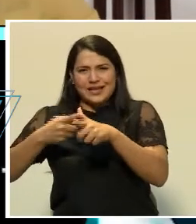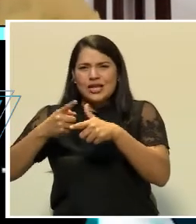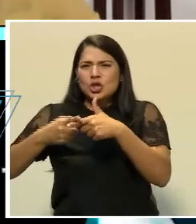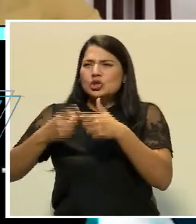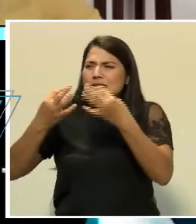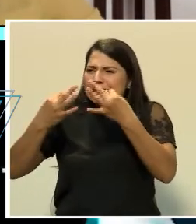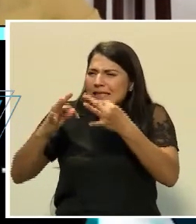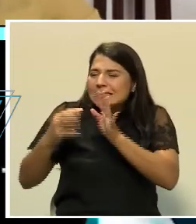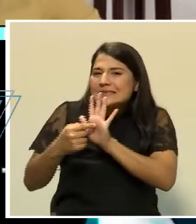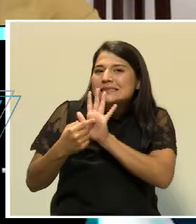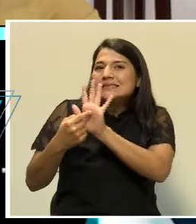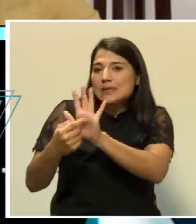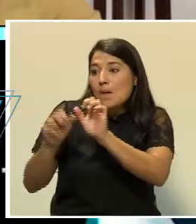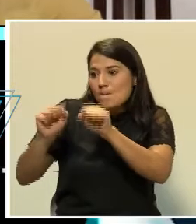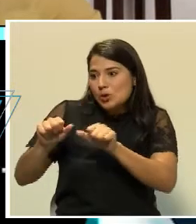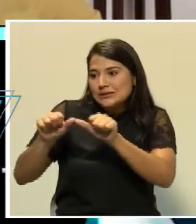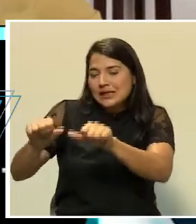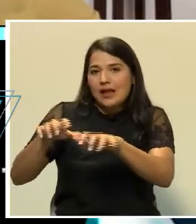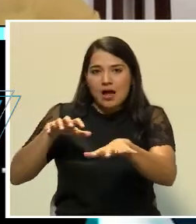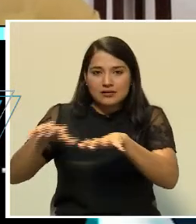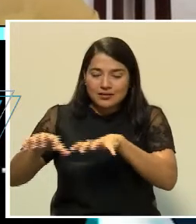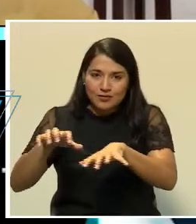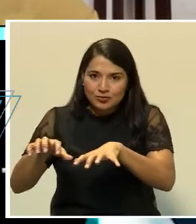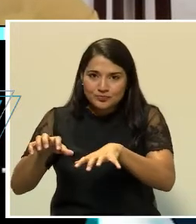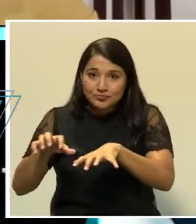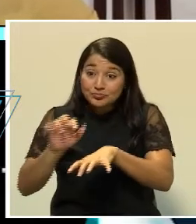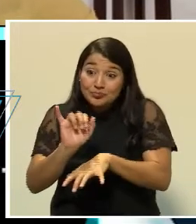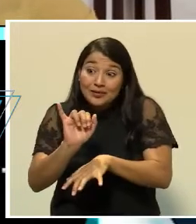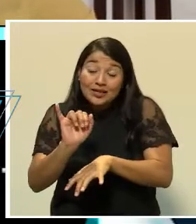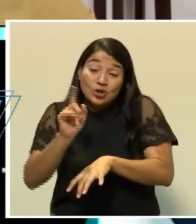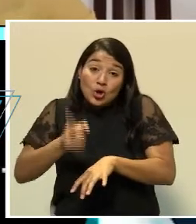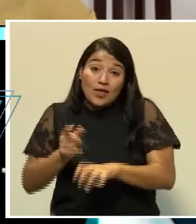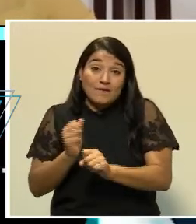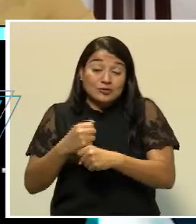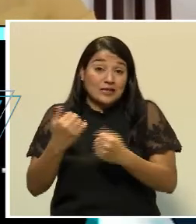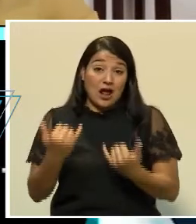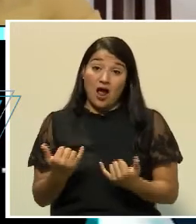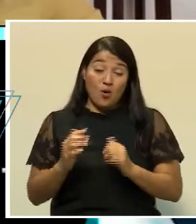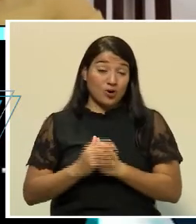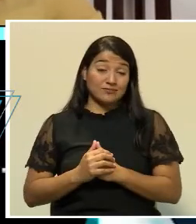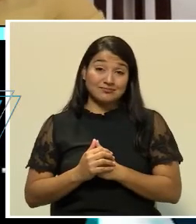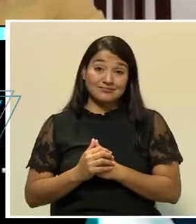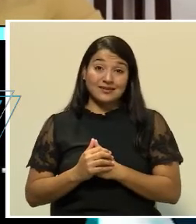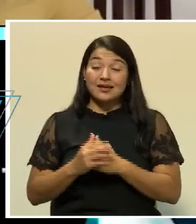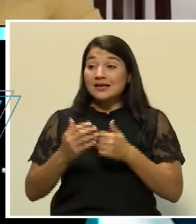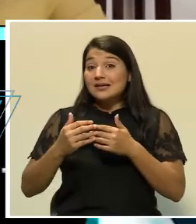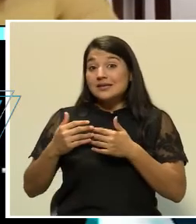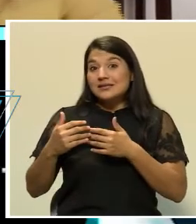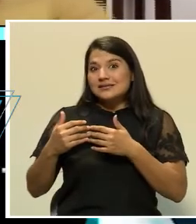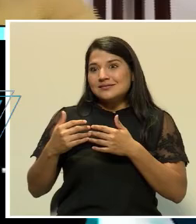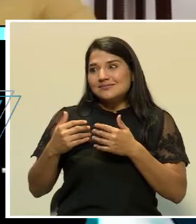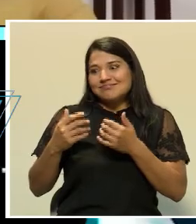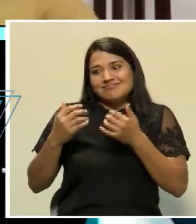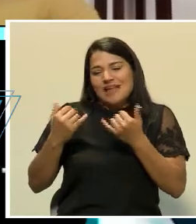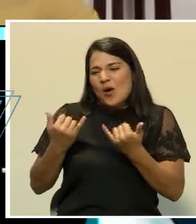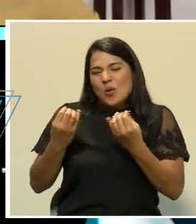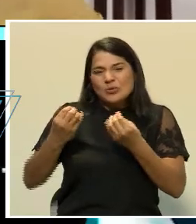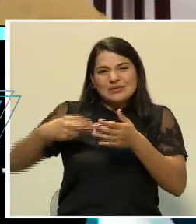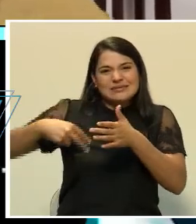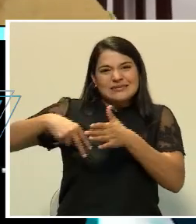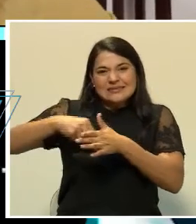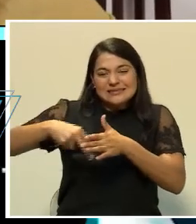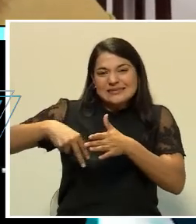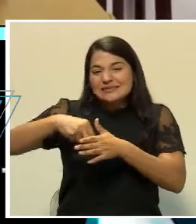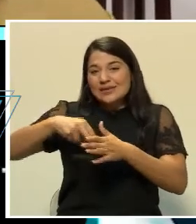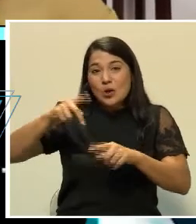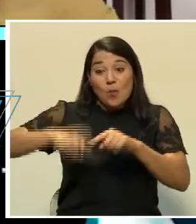la cara y poder seguir activos es lo que hay que hacer mientras que nos esté durando todos estos obstáculos de